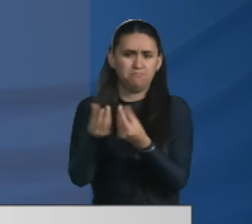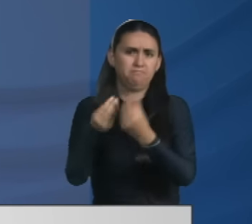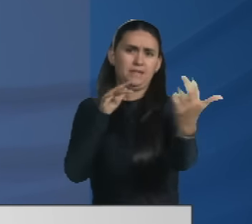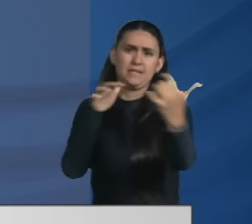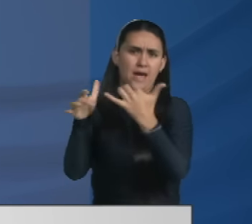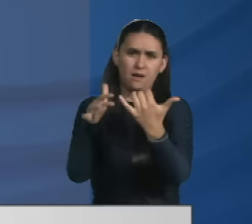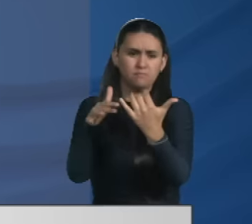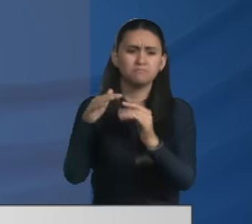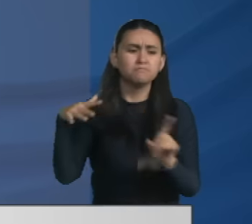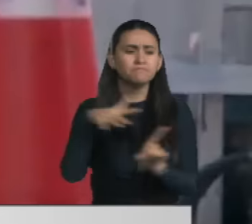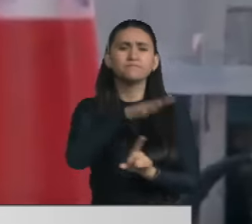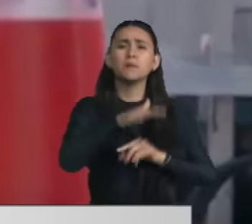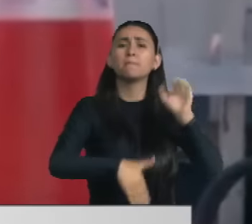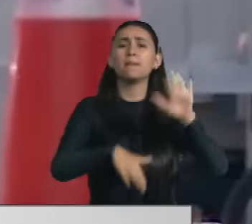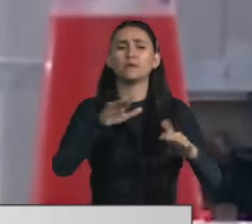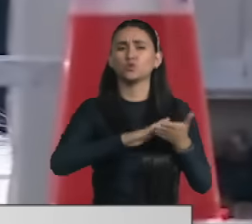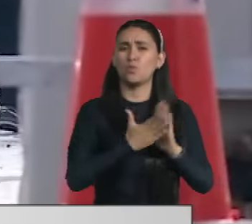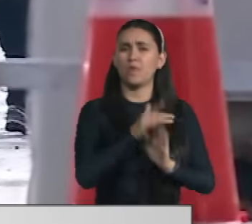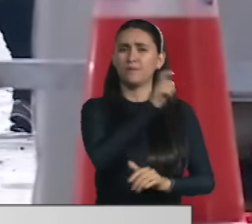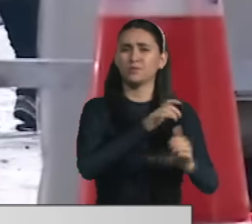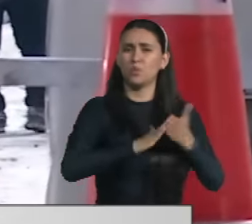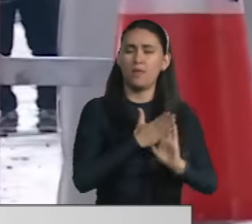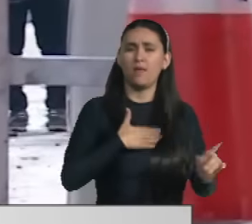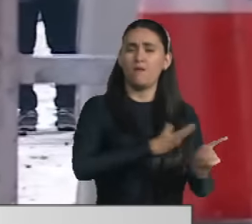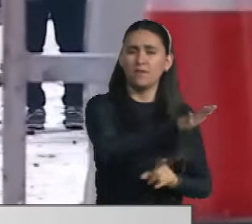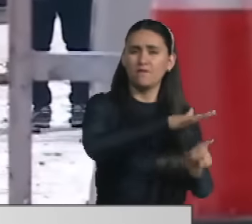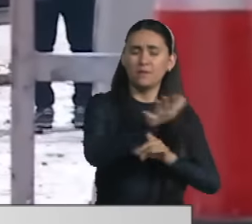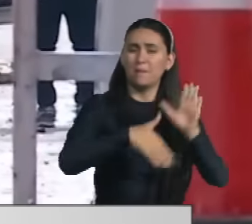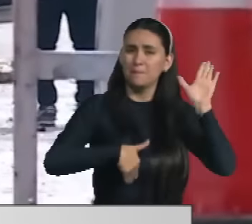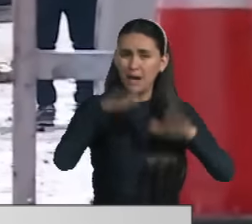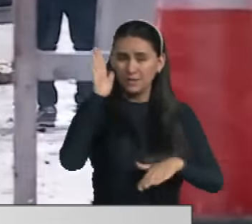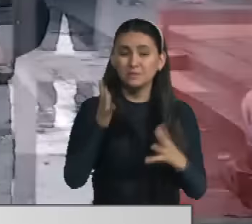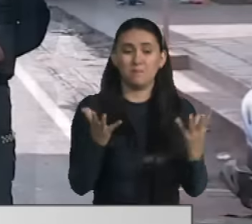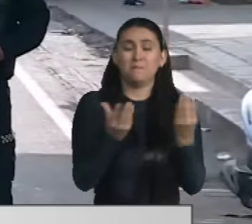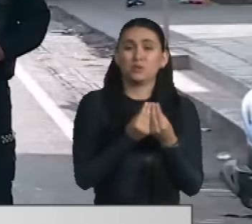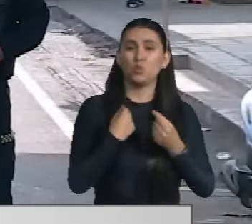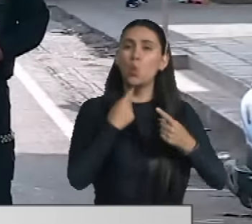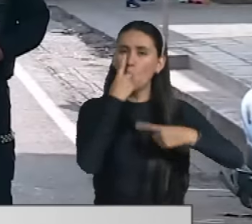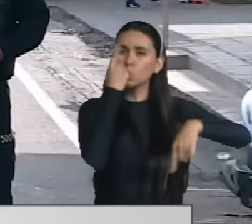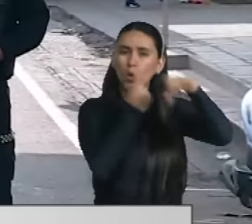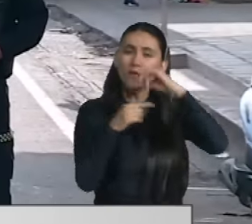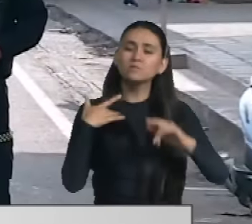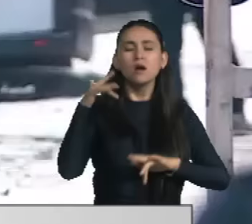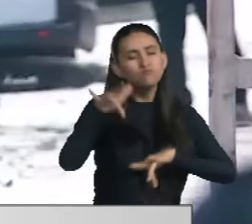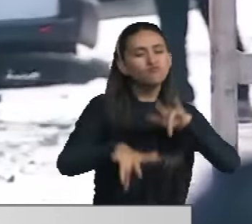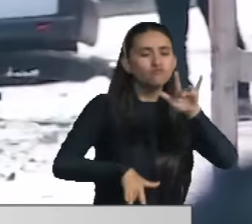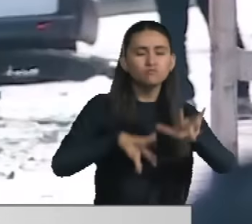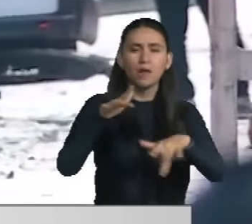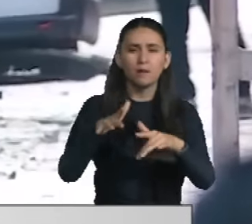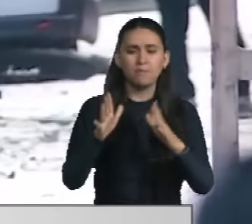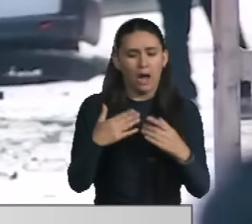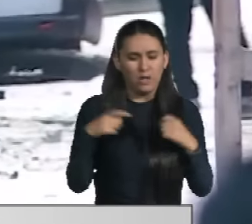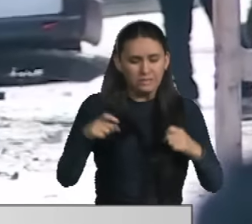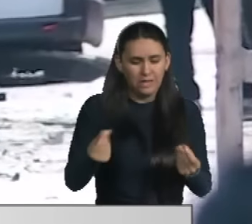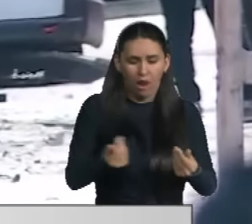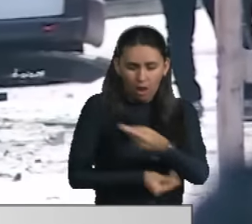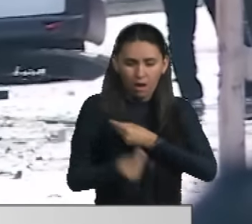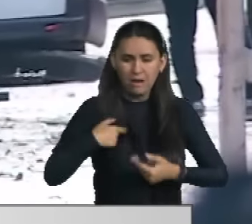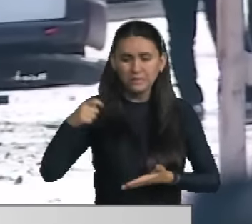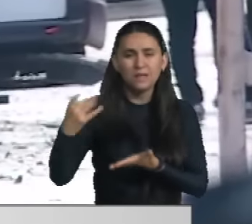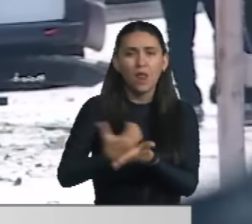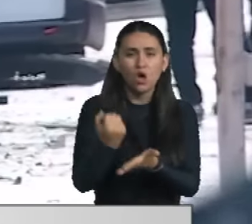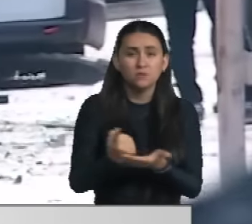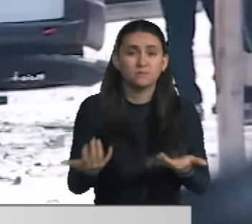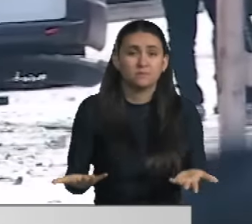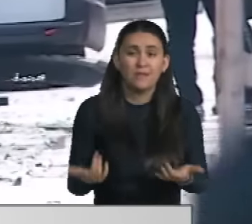las únicas víctimas son la población civil, se encuentran aquellos para quienes el turismo en el municipio es el principal sustento para su familia. Nos